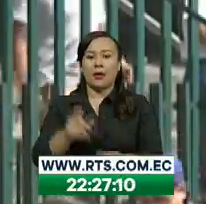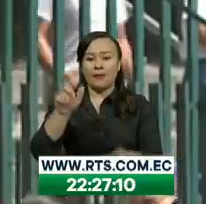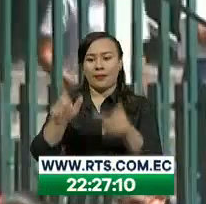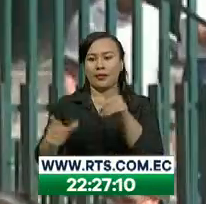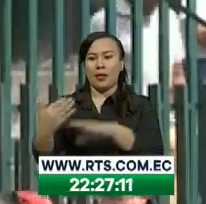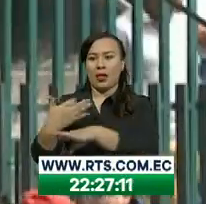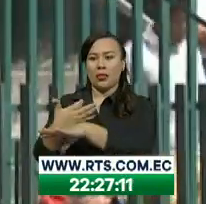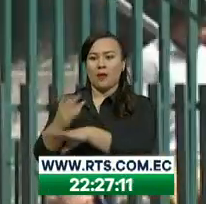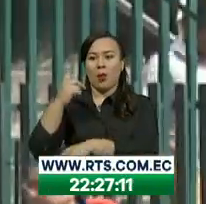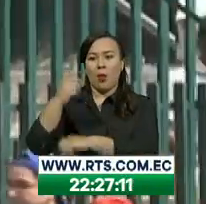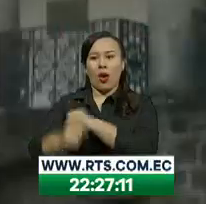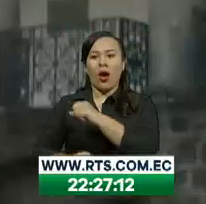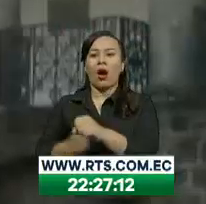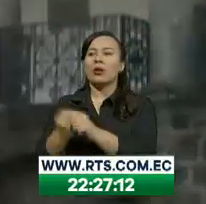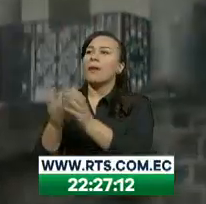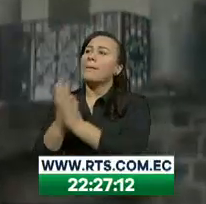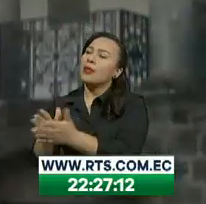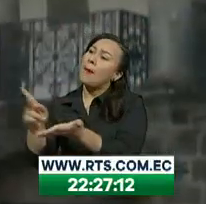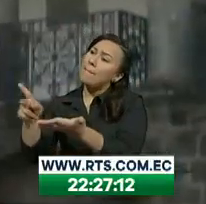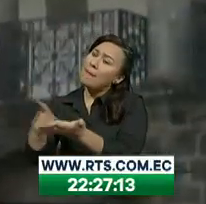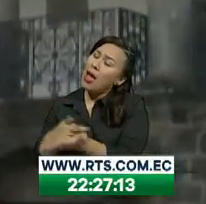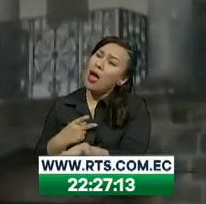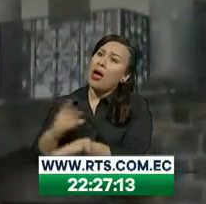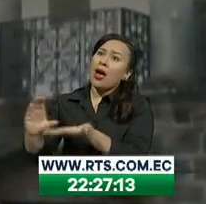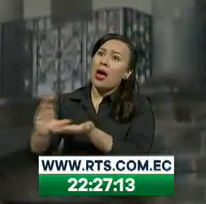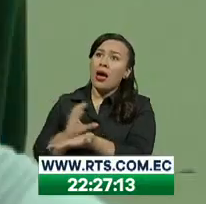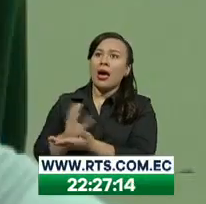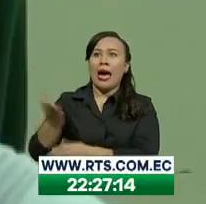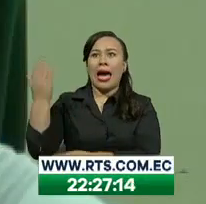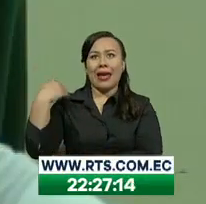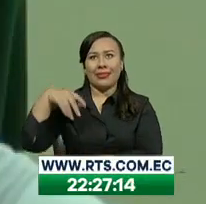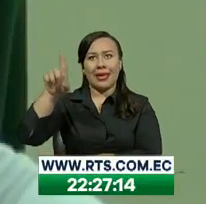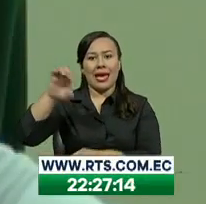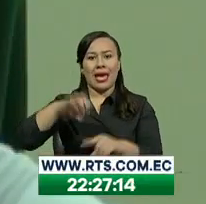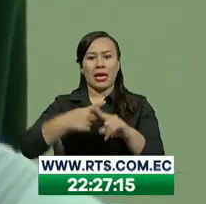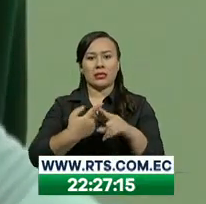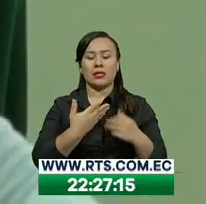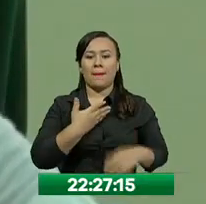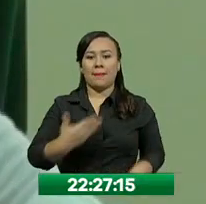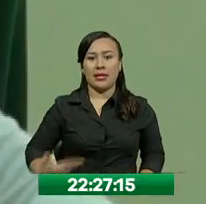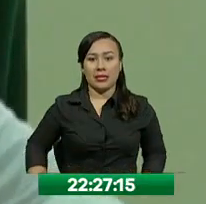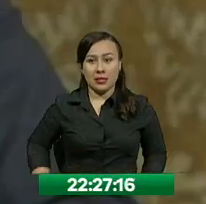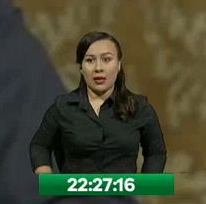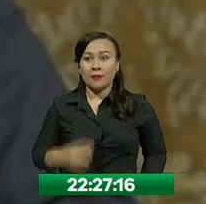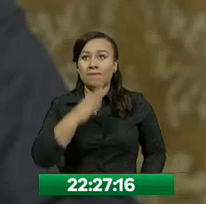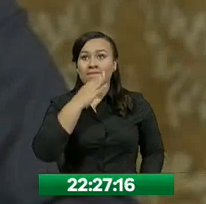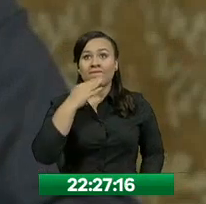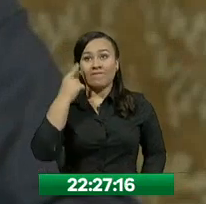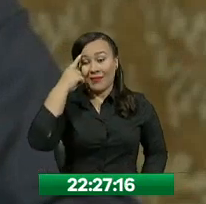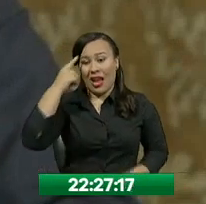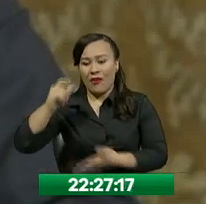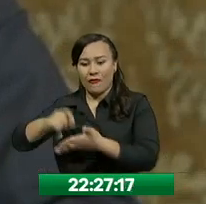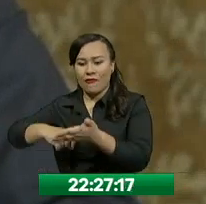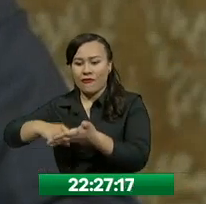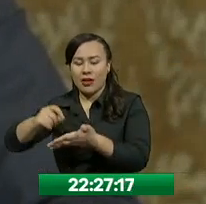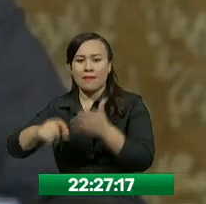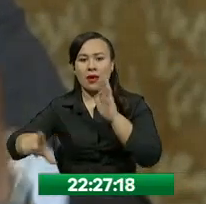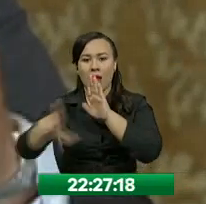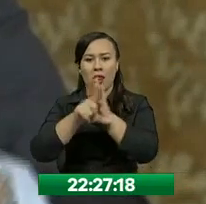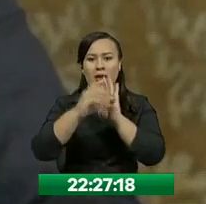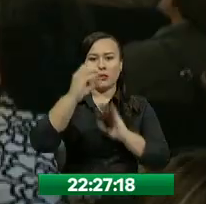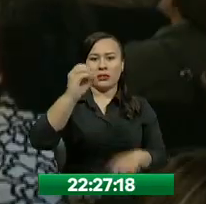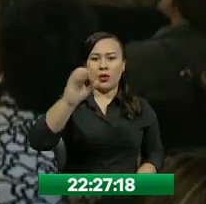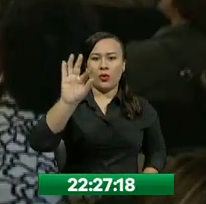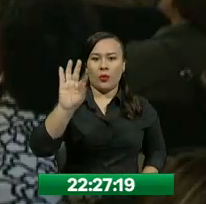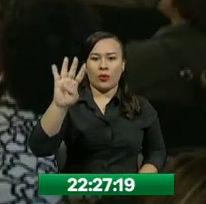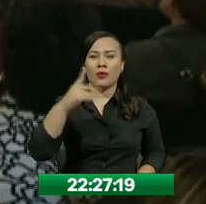hace más de un año. Es que tres días antes de abandonar el poder, el expresidente Rafael Correa había dejado firmado el decreto 094